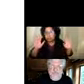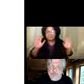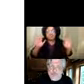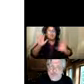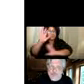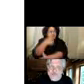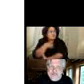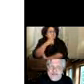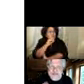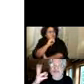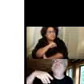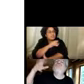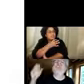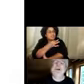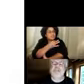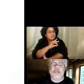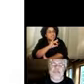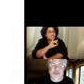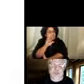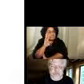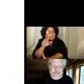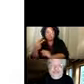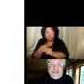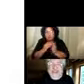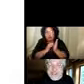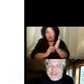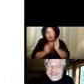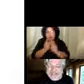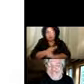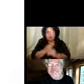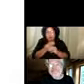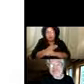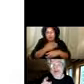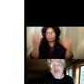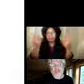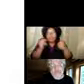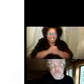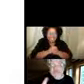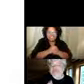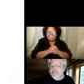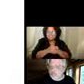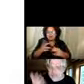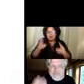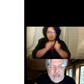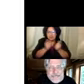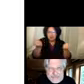Ay, mío. 20, 20 años tenía yo en el 86. Saqué la cuenta. Pero bueno,